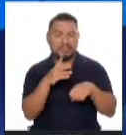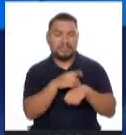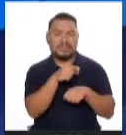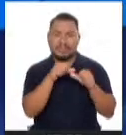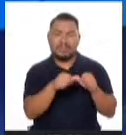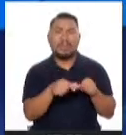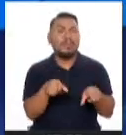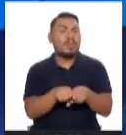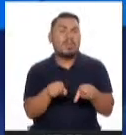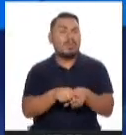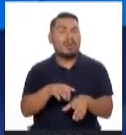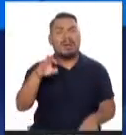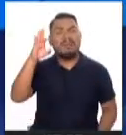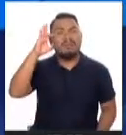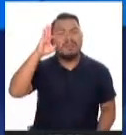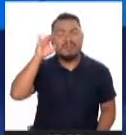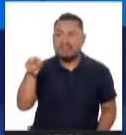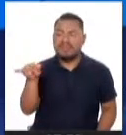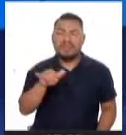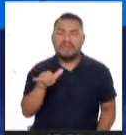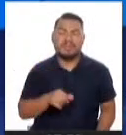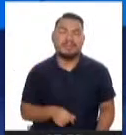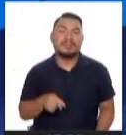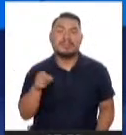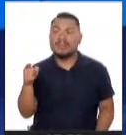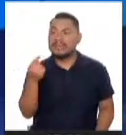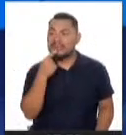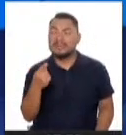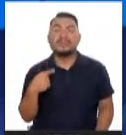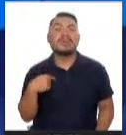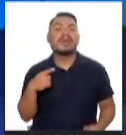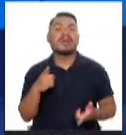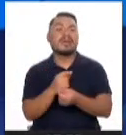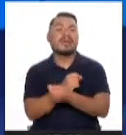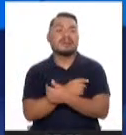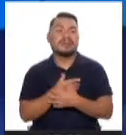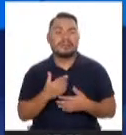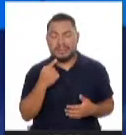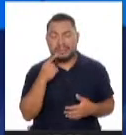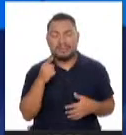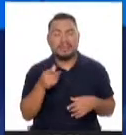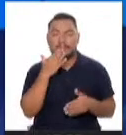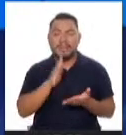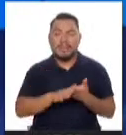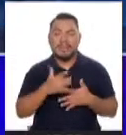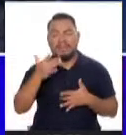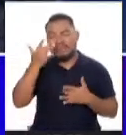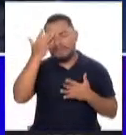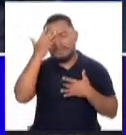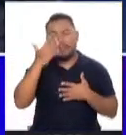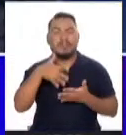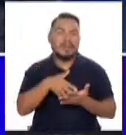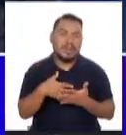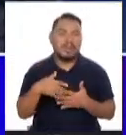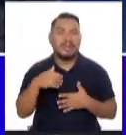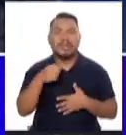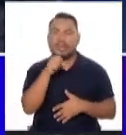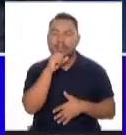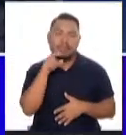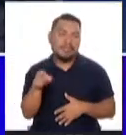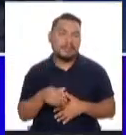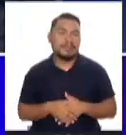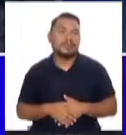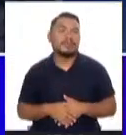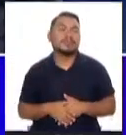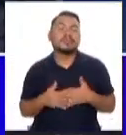expresidente Fujimori, que también alegó tener cáncer, que estar en muy mala situación, y ya